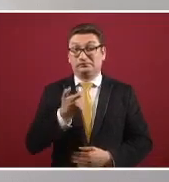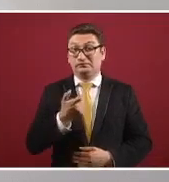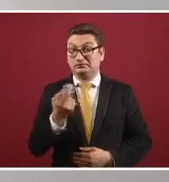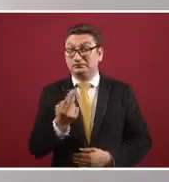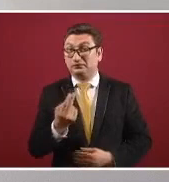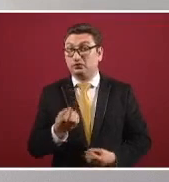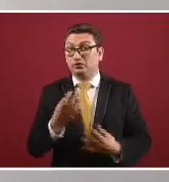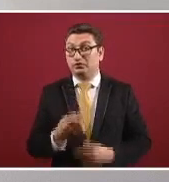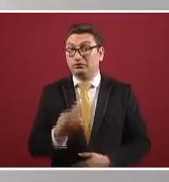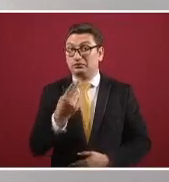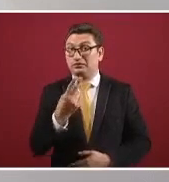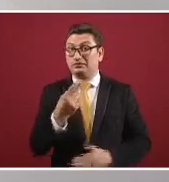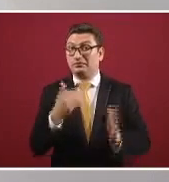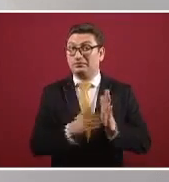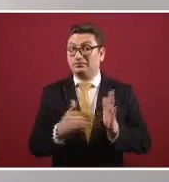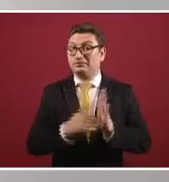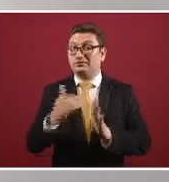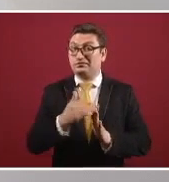25,000 millones más